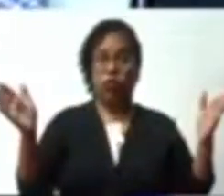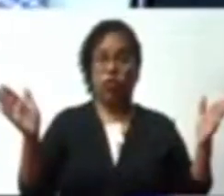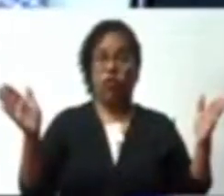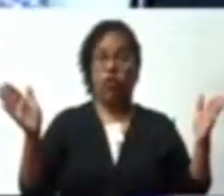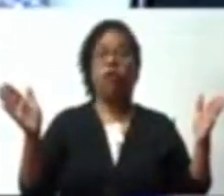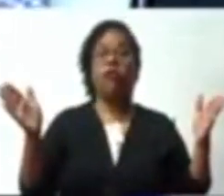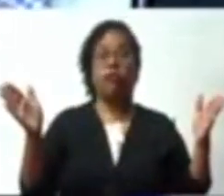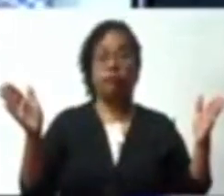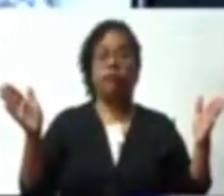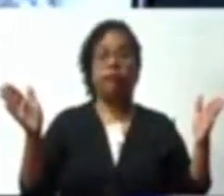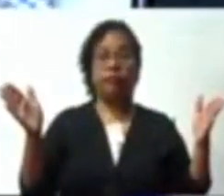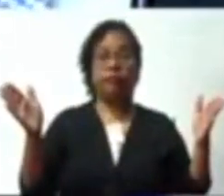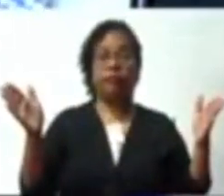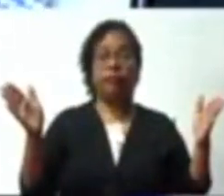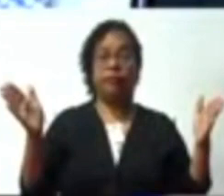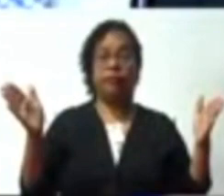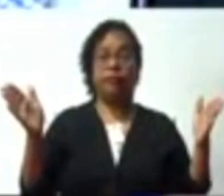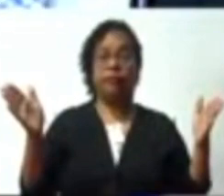atención primaria